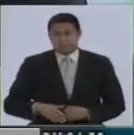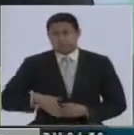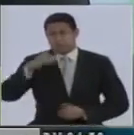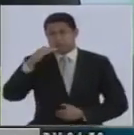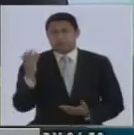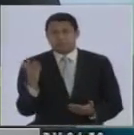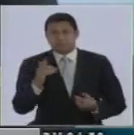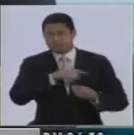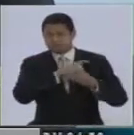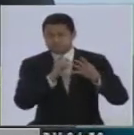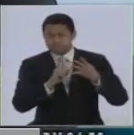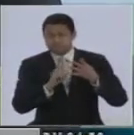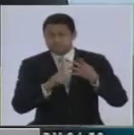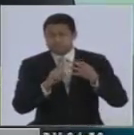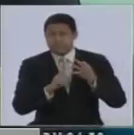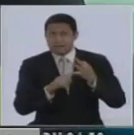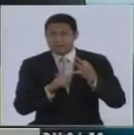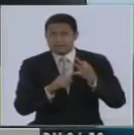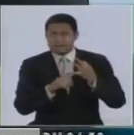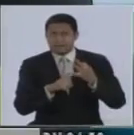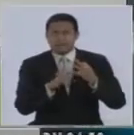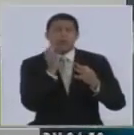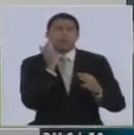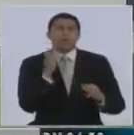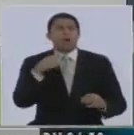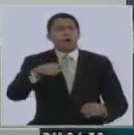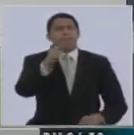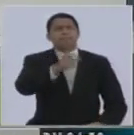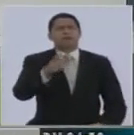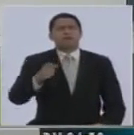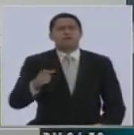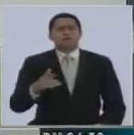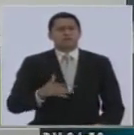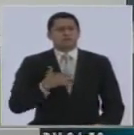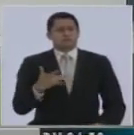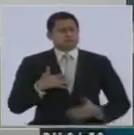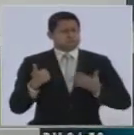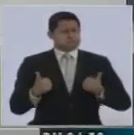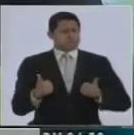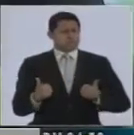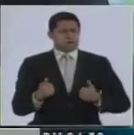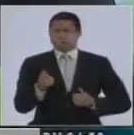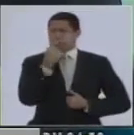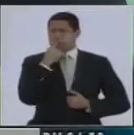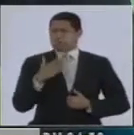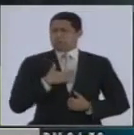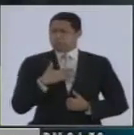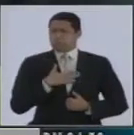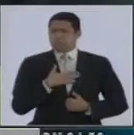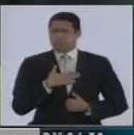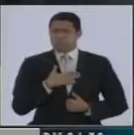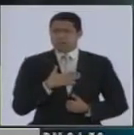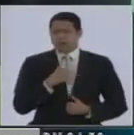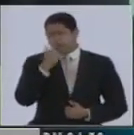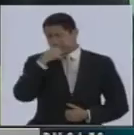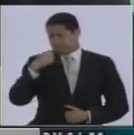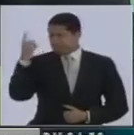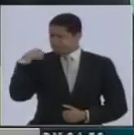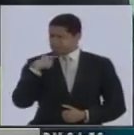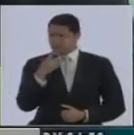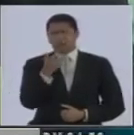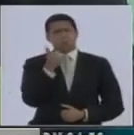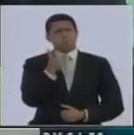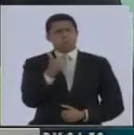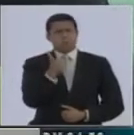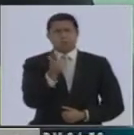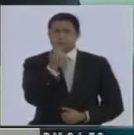ejemplo la otra cosa con la automedicación es por ejemplo aquellas personas que se sienten muy bien con una medicina no en la gripe pasada me cayó muy